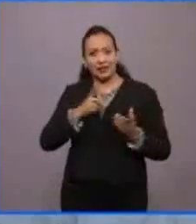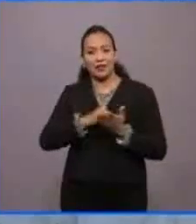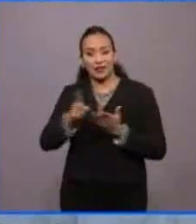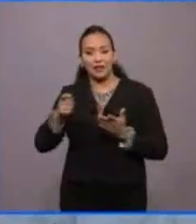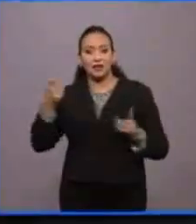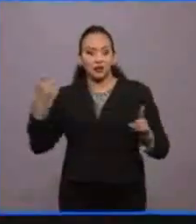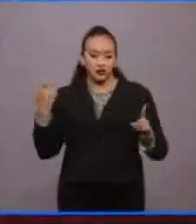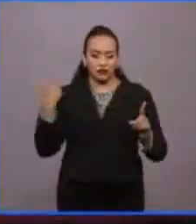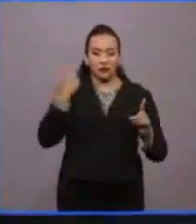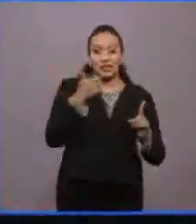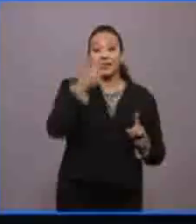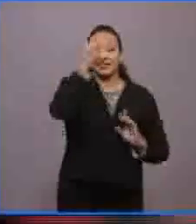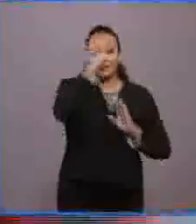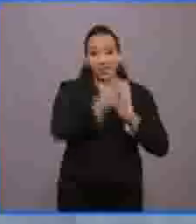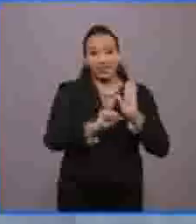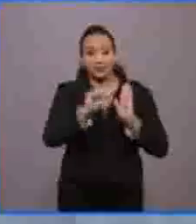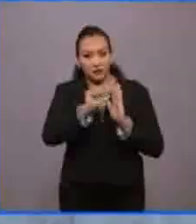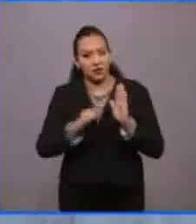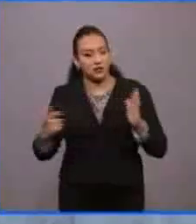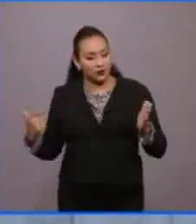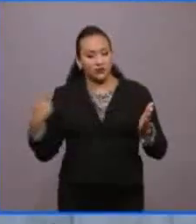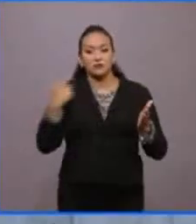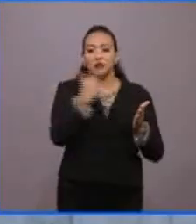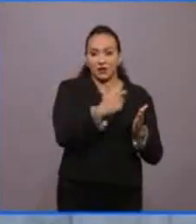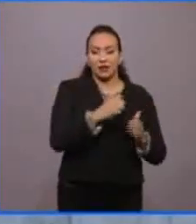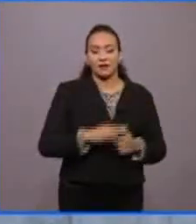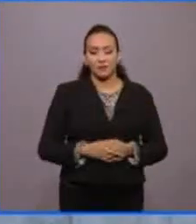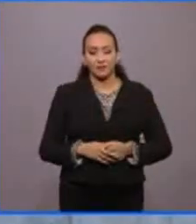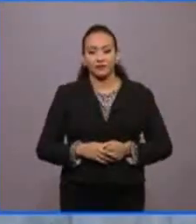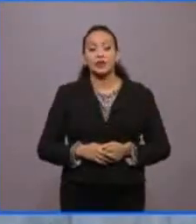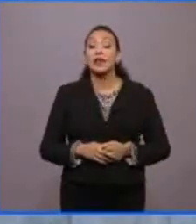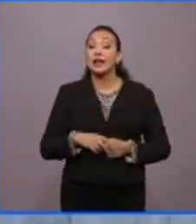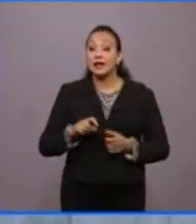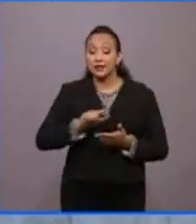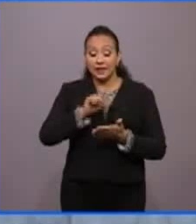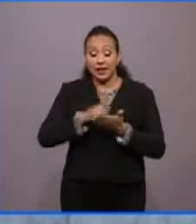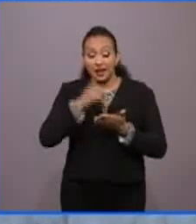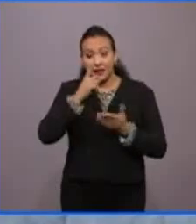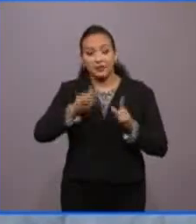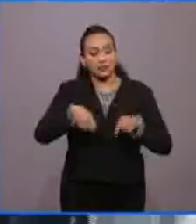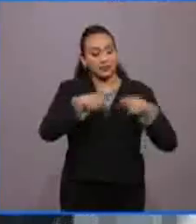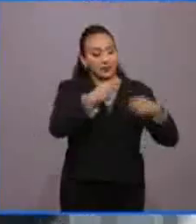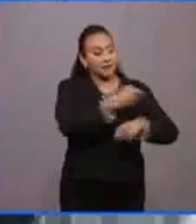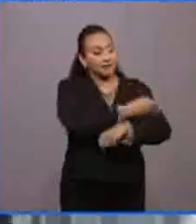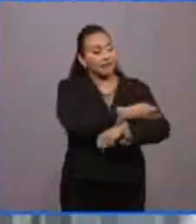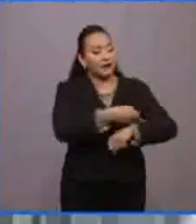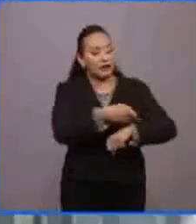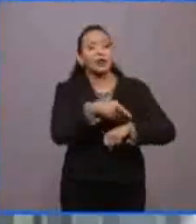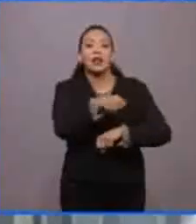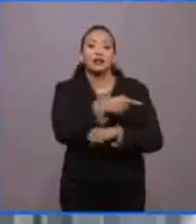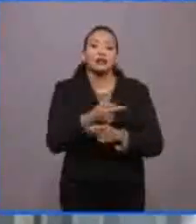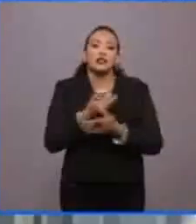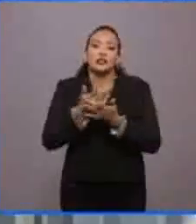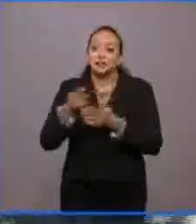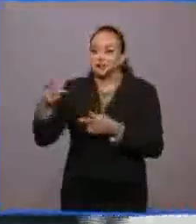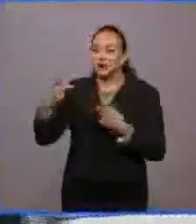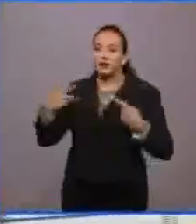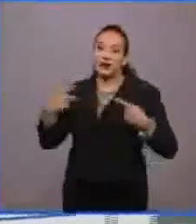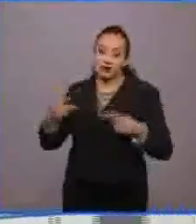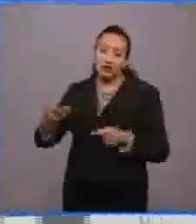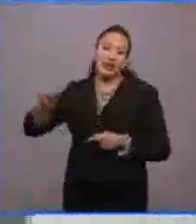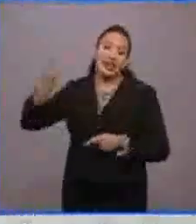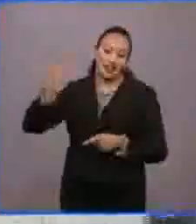de 6 meses de la pensión asignada al pensionado, prestación que se entrega a los familiares que dependen económicamente del